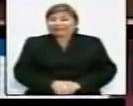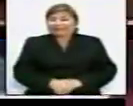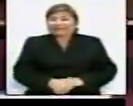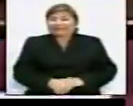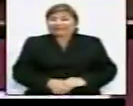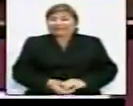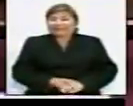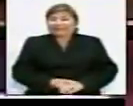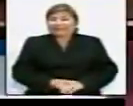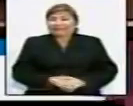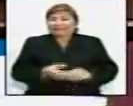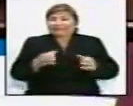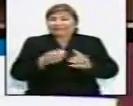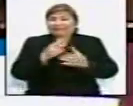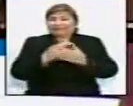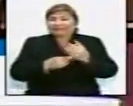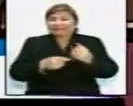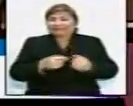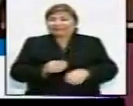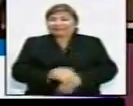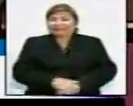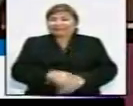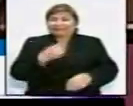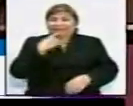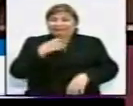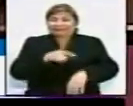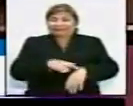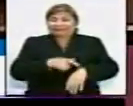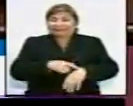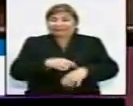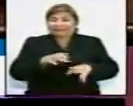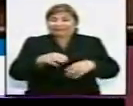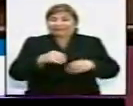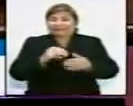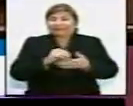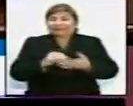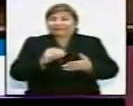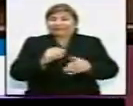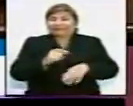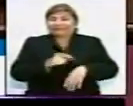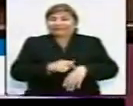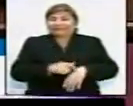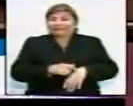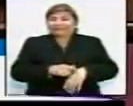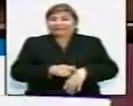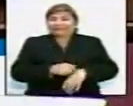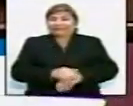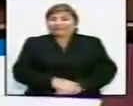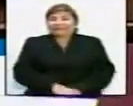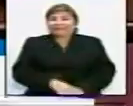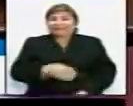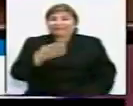por unanimidad. Ha sido aprobada la dispensa, entonces, siendo